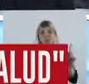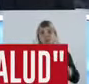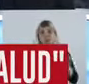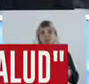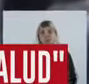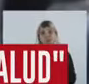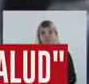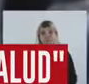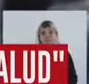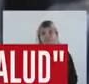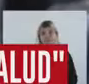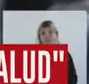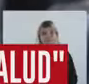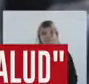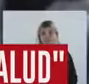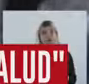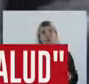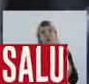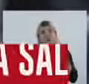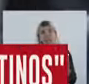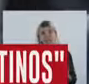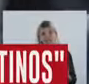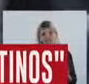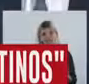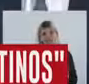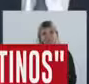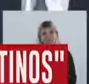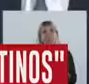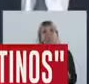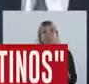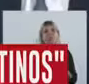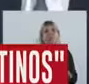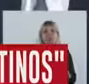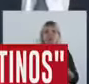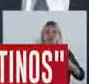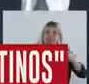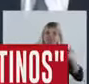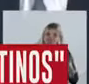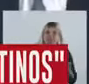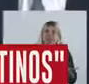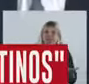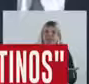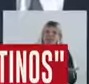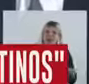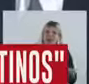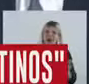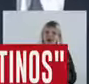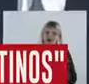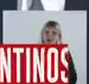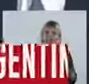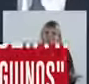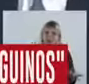Les digo todas estas cosas, ¿saben para qué? Para que entendamos que debemos cambiar cosas. Veo muchas